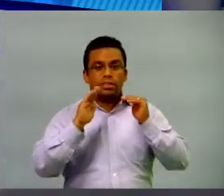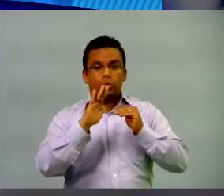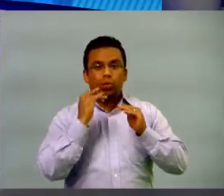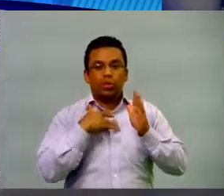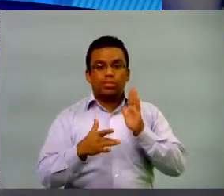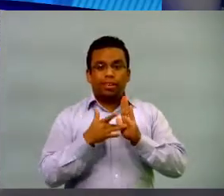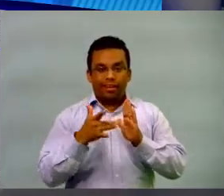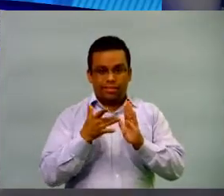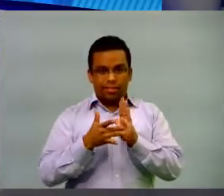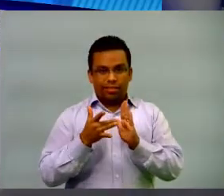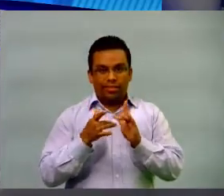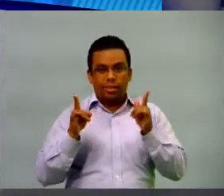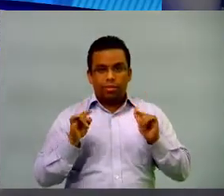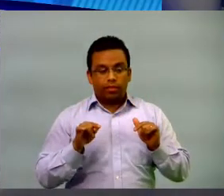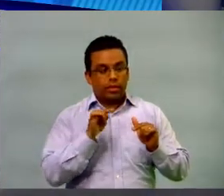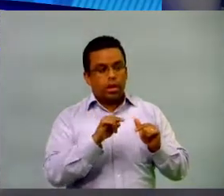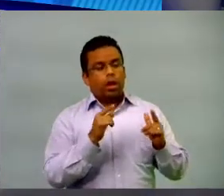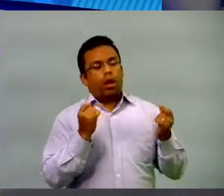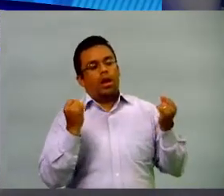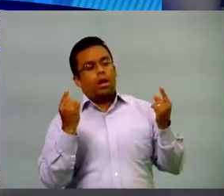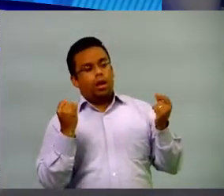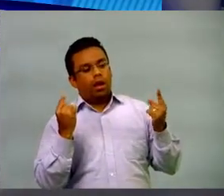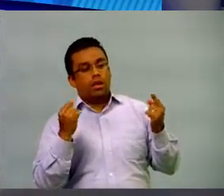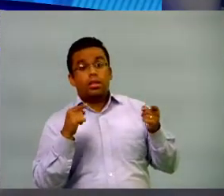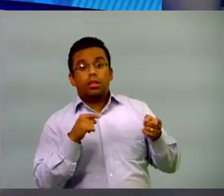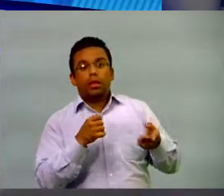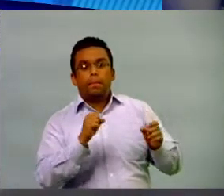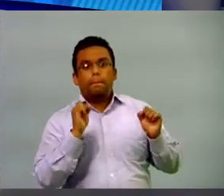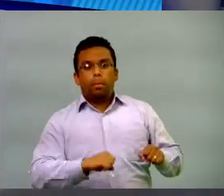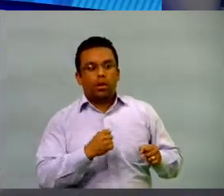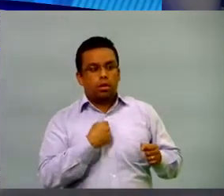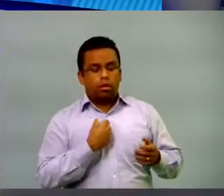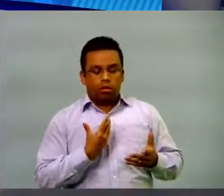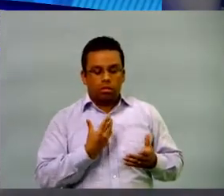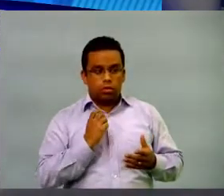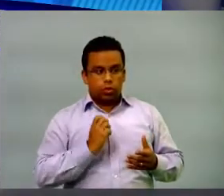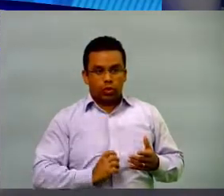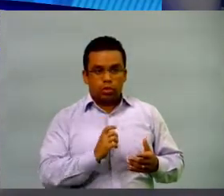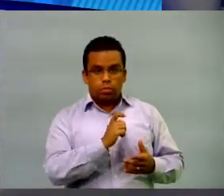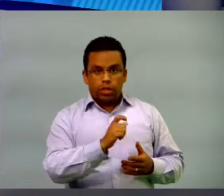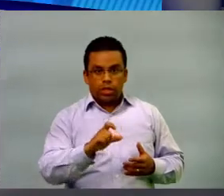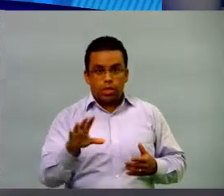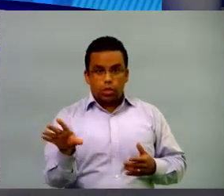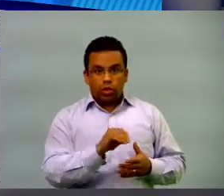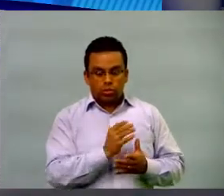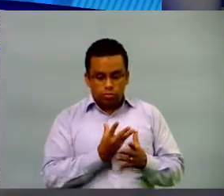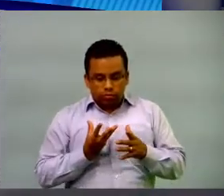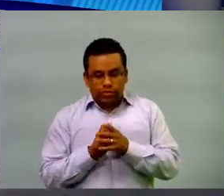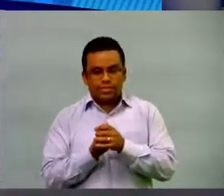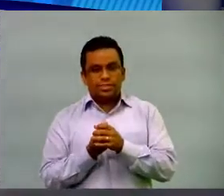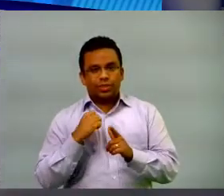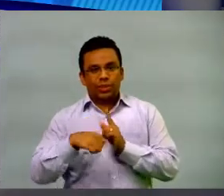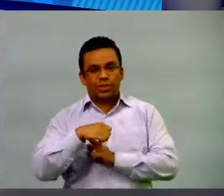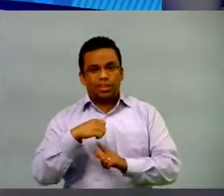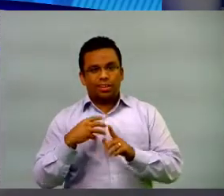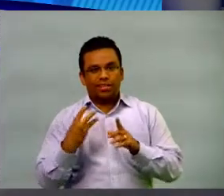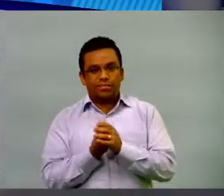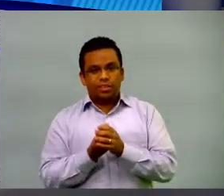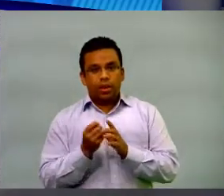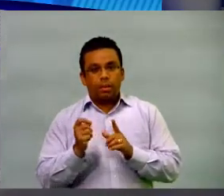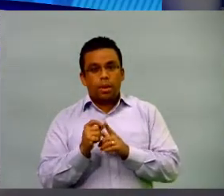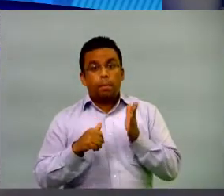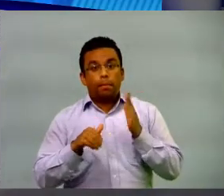digital, y esta mezcla que le permite a las personas integrarse a esta sociedad tan cambiante pero desde su gran